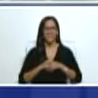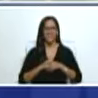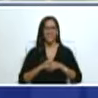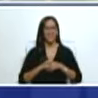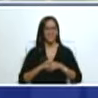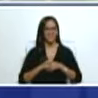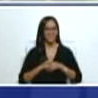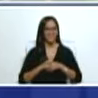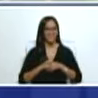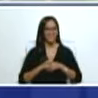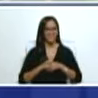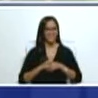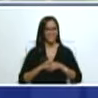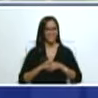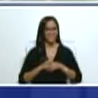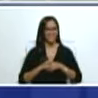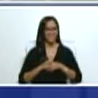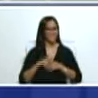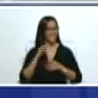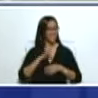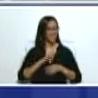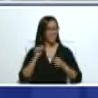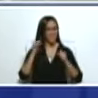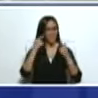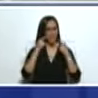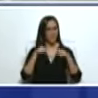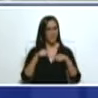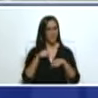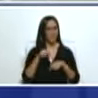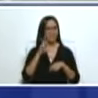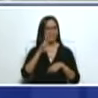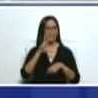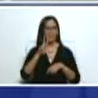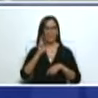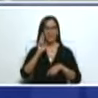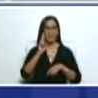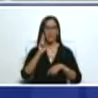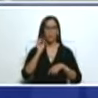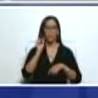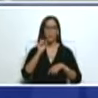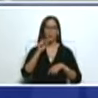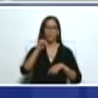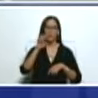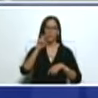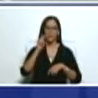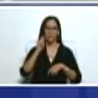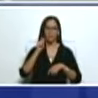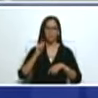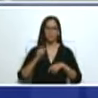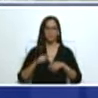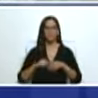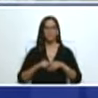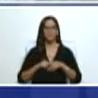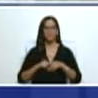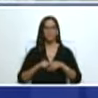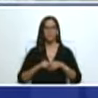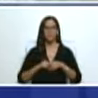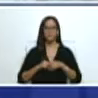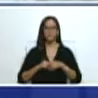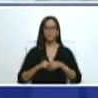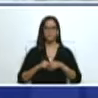¿Ah? Estoy aquí, fíjate, las 3R.net. Ernesto.